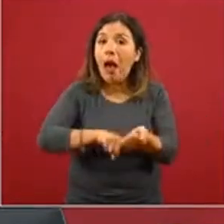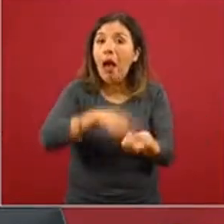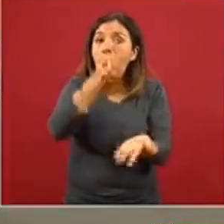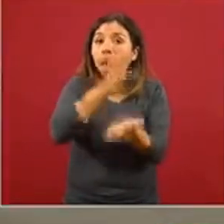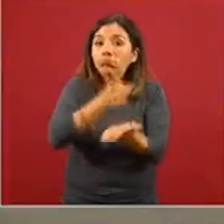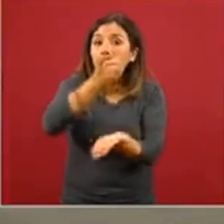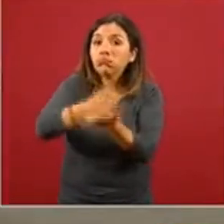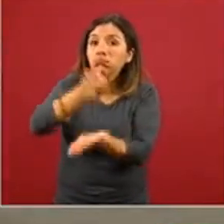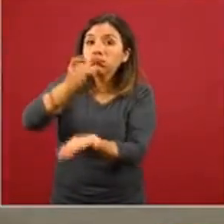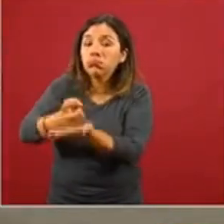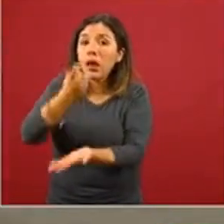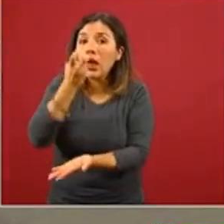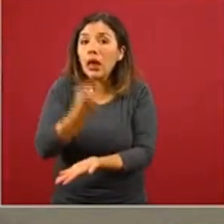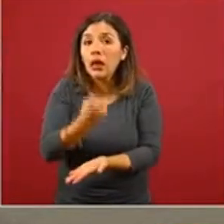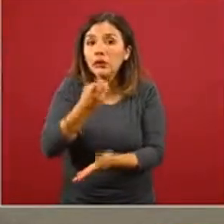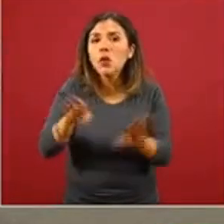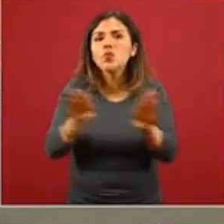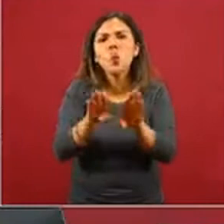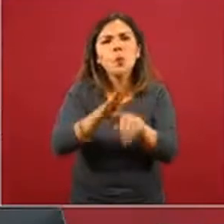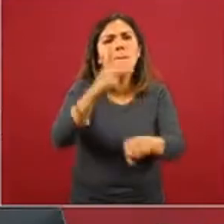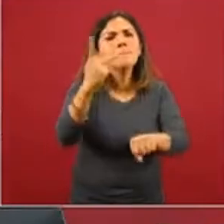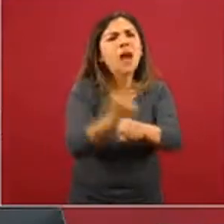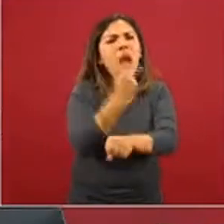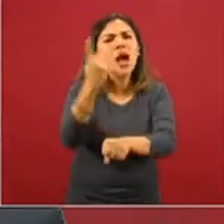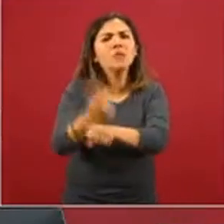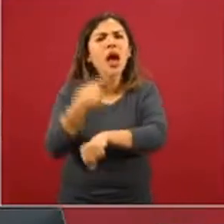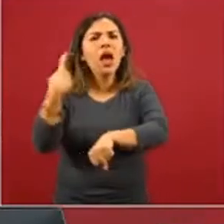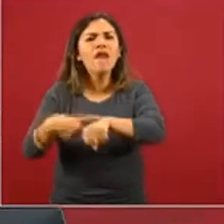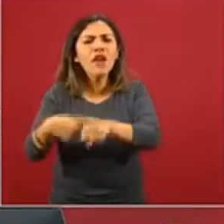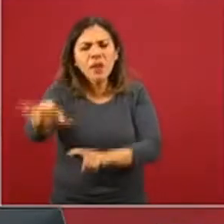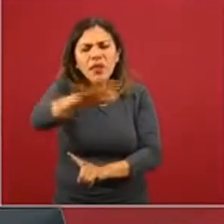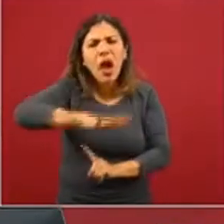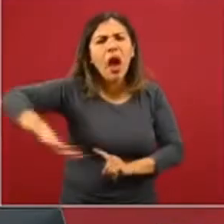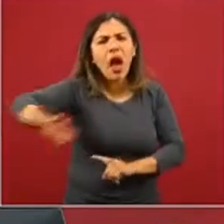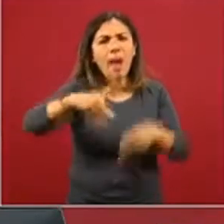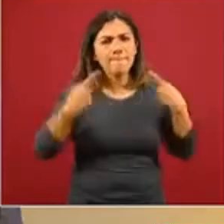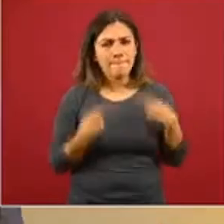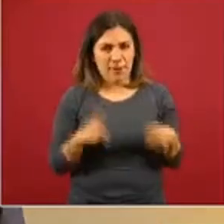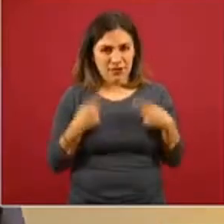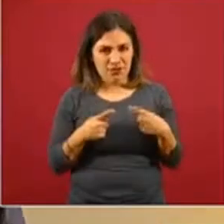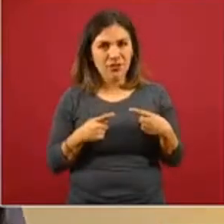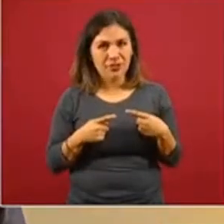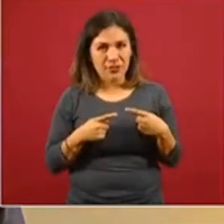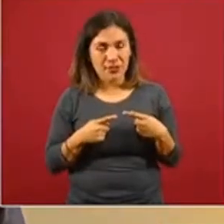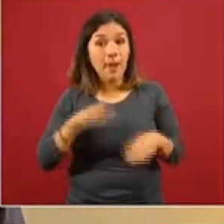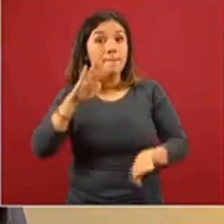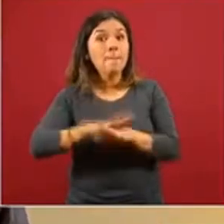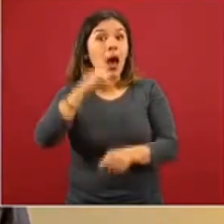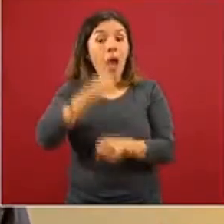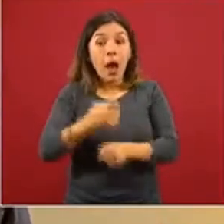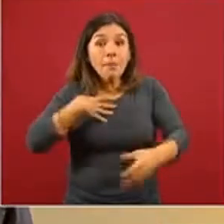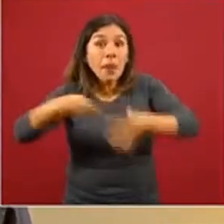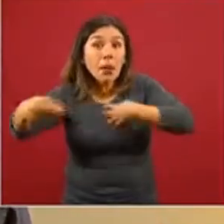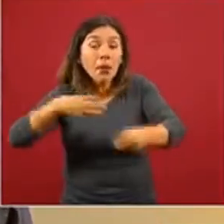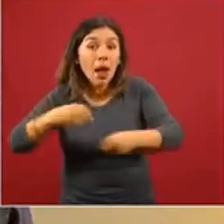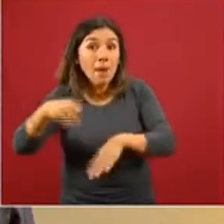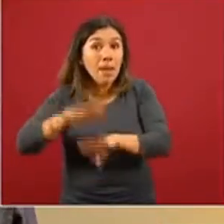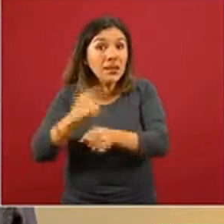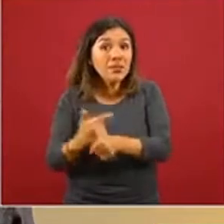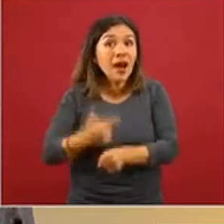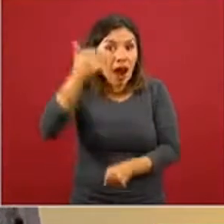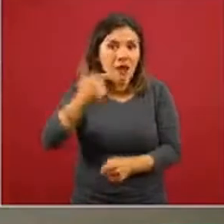el proceso de identificar la ocurrencia de enfermedades en la población, con mayor razón cuando hay una epidemia